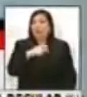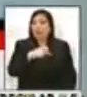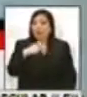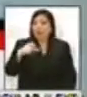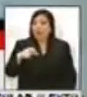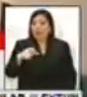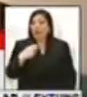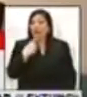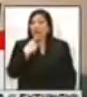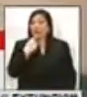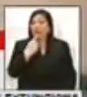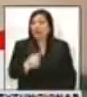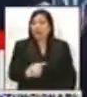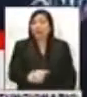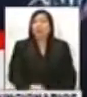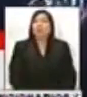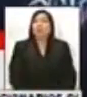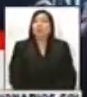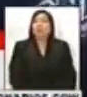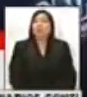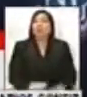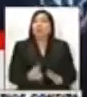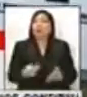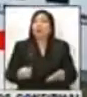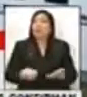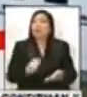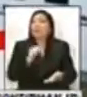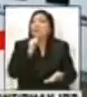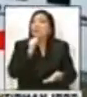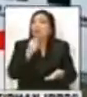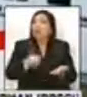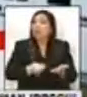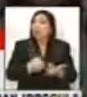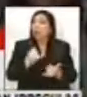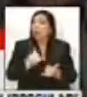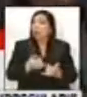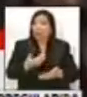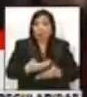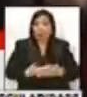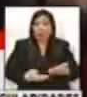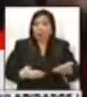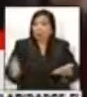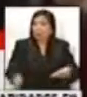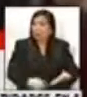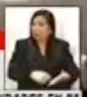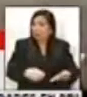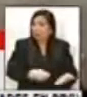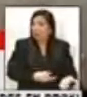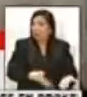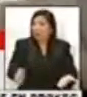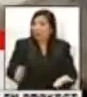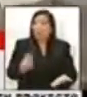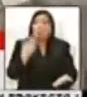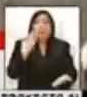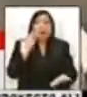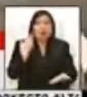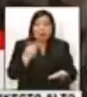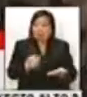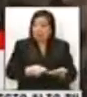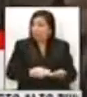televisivo denunció que se habría validado un lote de firmas, pese a que en los últimos planillones habría habido espacios en